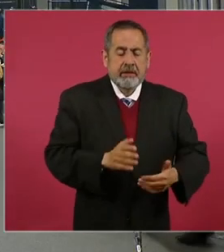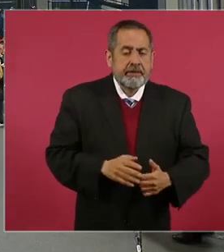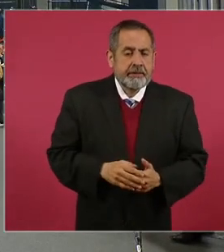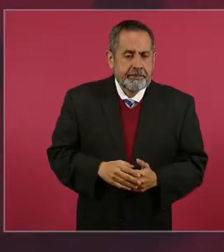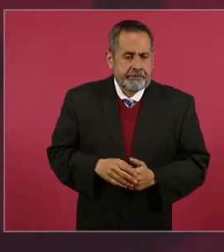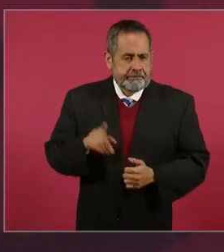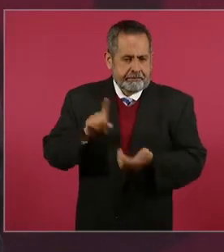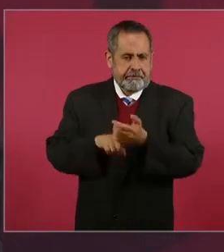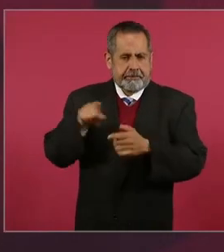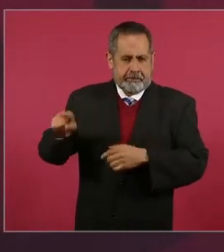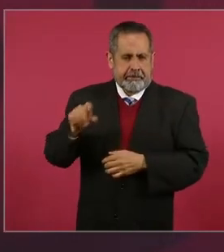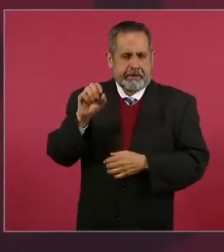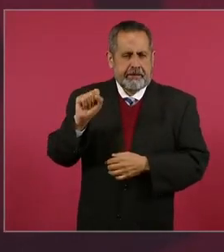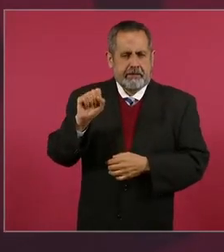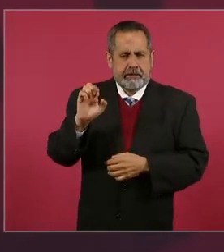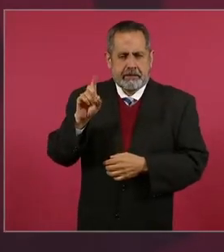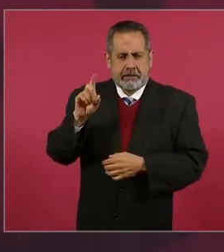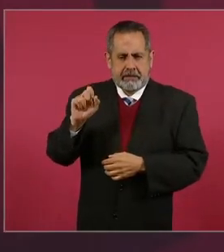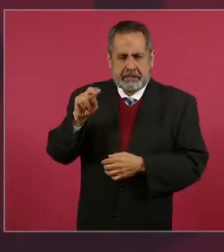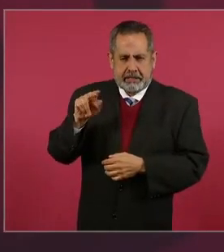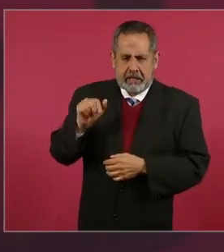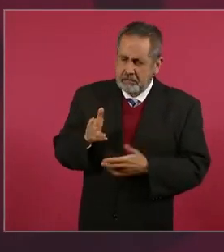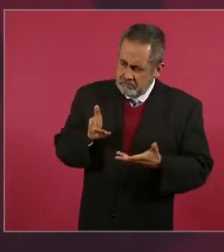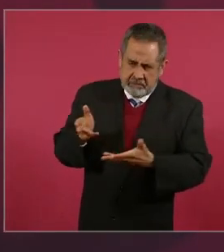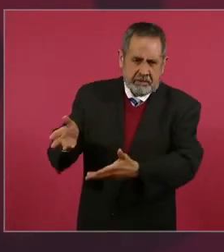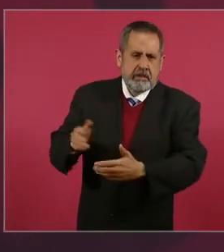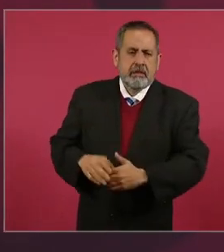de la defensa.